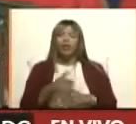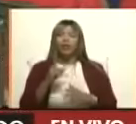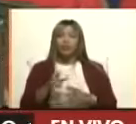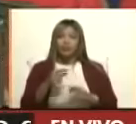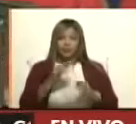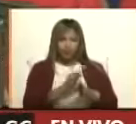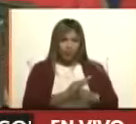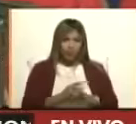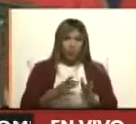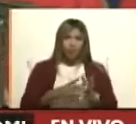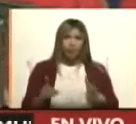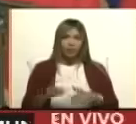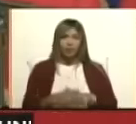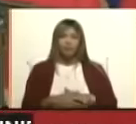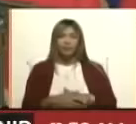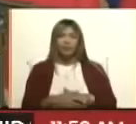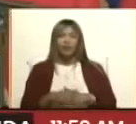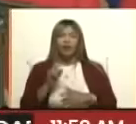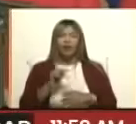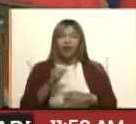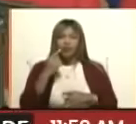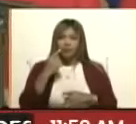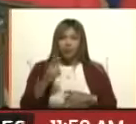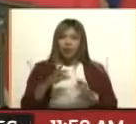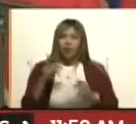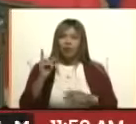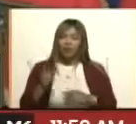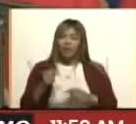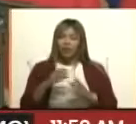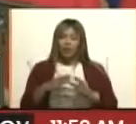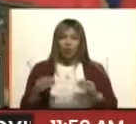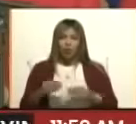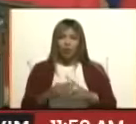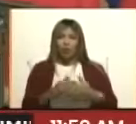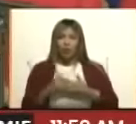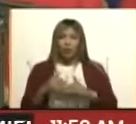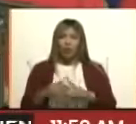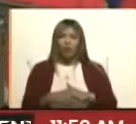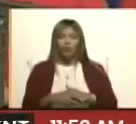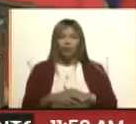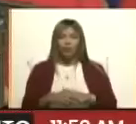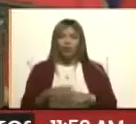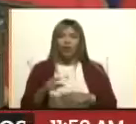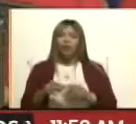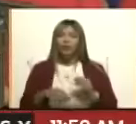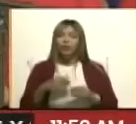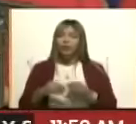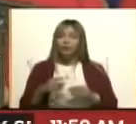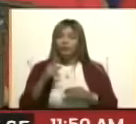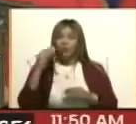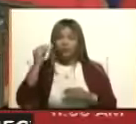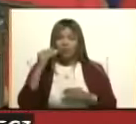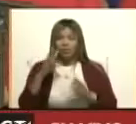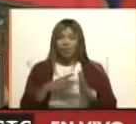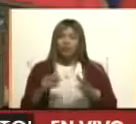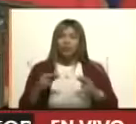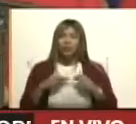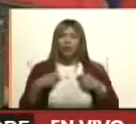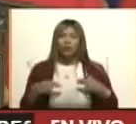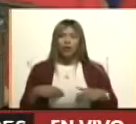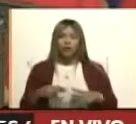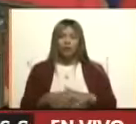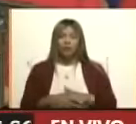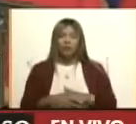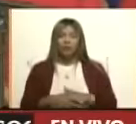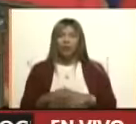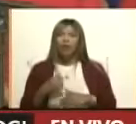derecho. Y ese deber que tenemos todos también, eso es pensar en derechos humanos.